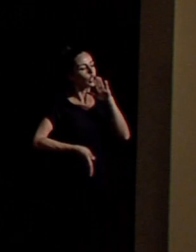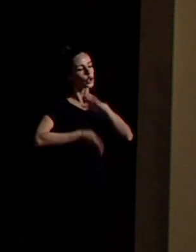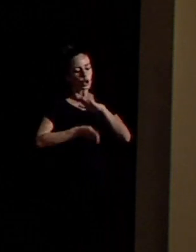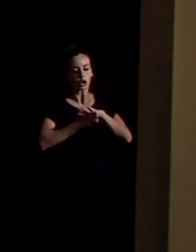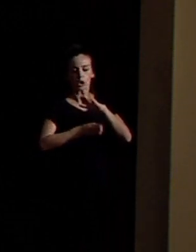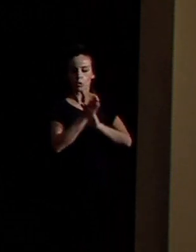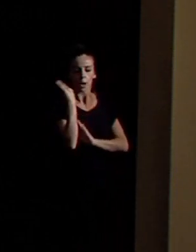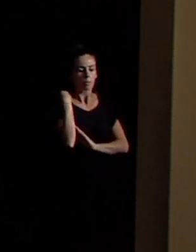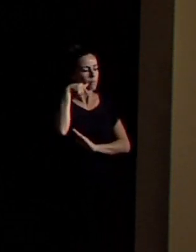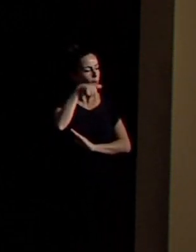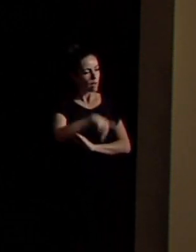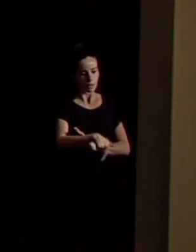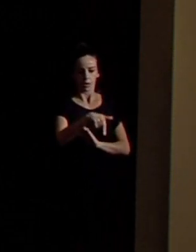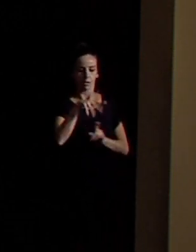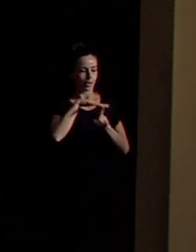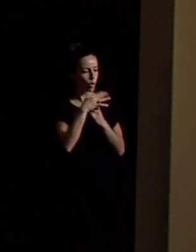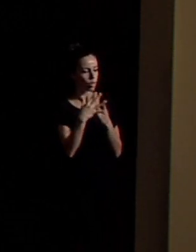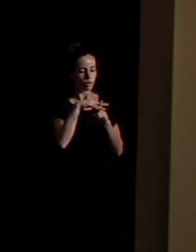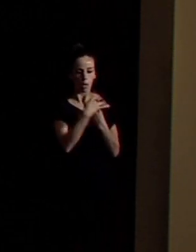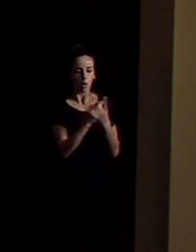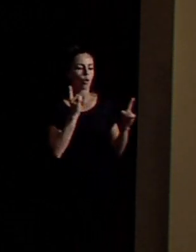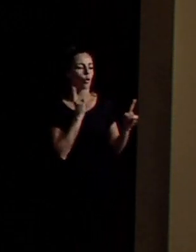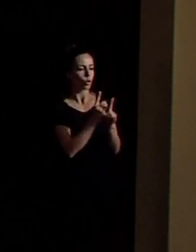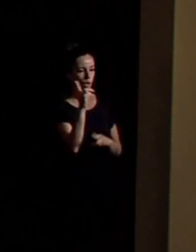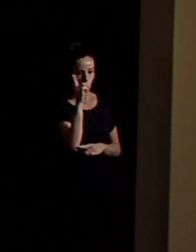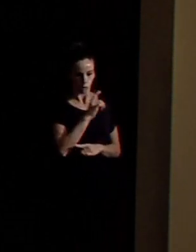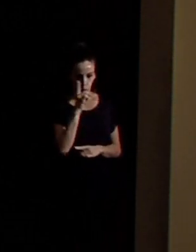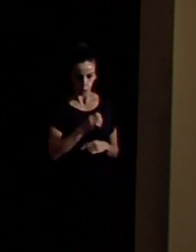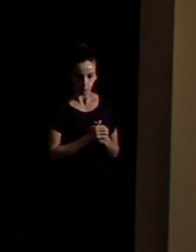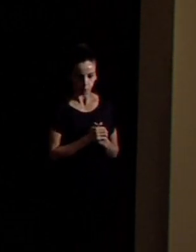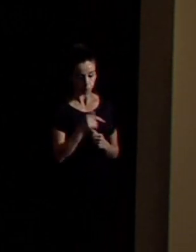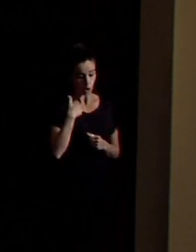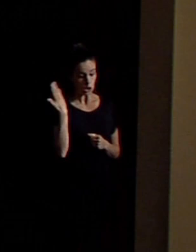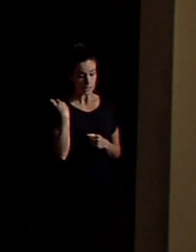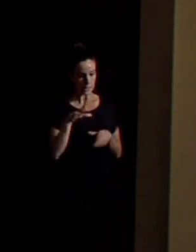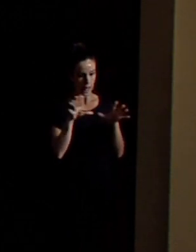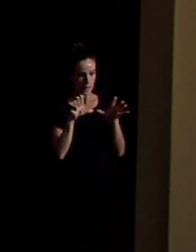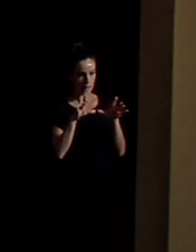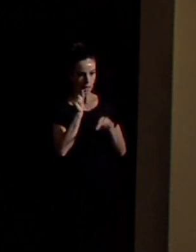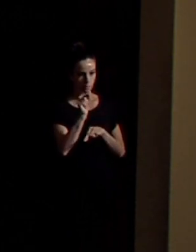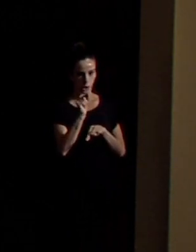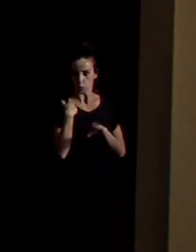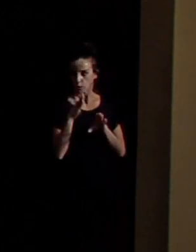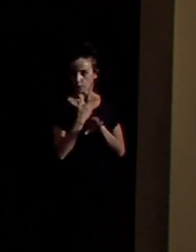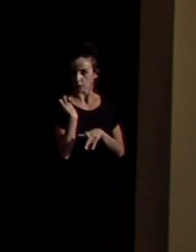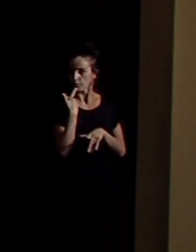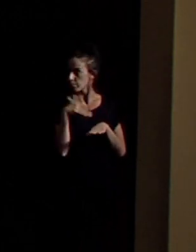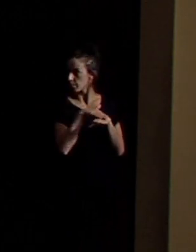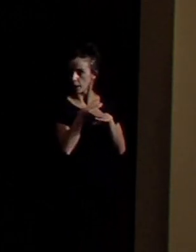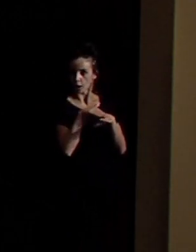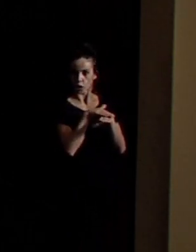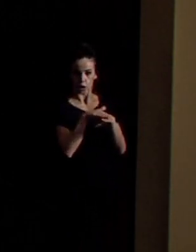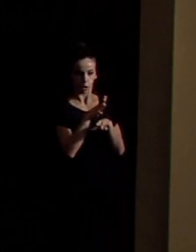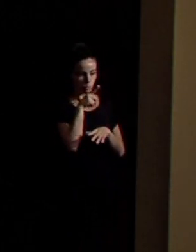esa posición frente a la prostitución. Yo ya me he pasado 10 minutos, pido disculpas con